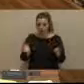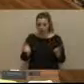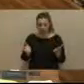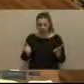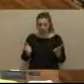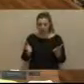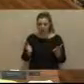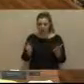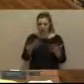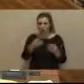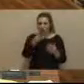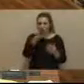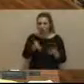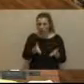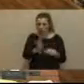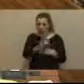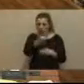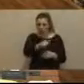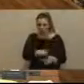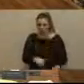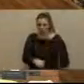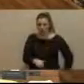simplemente una vergüenza, señor consejero.